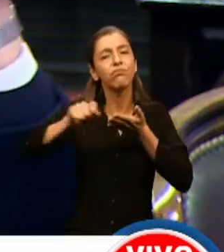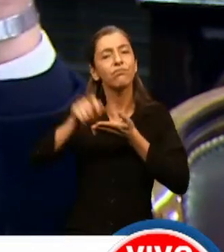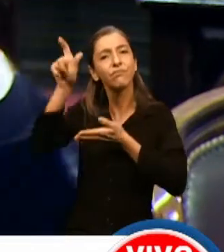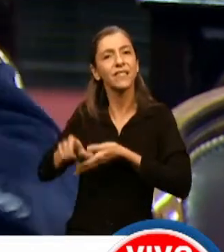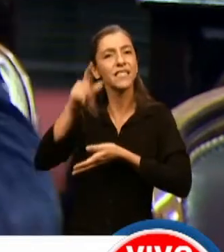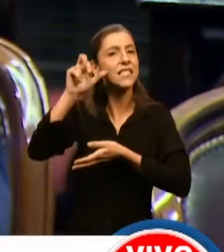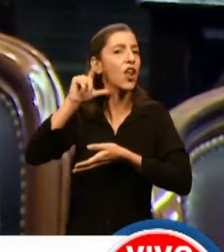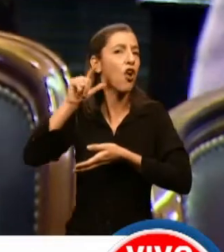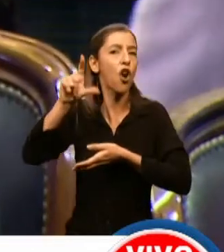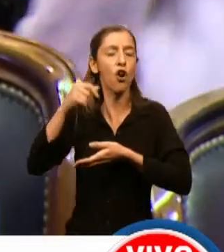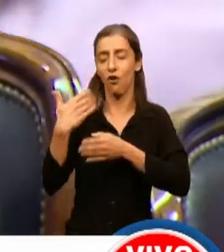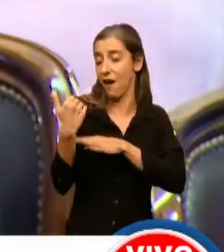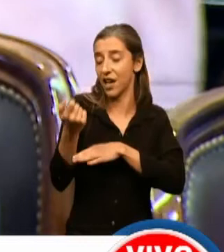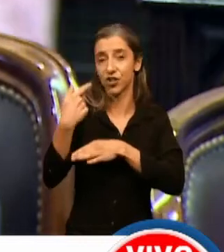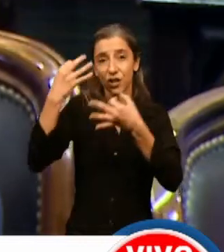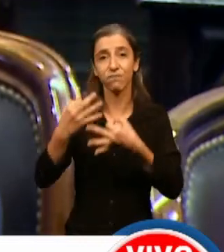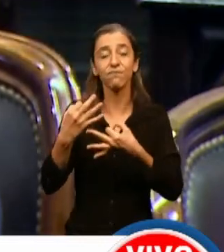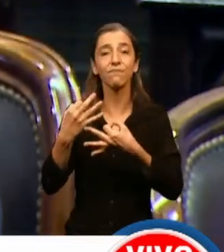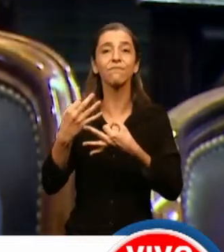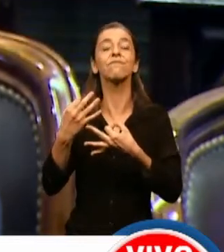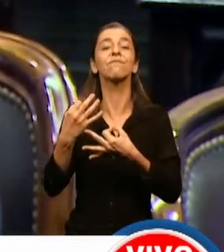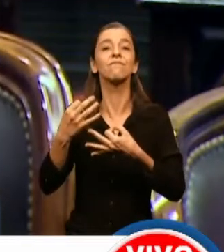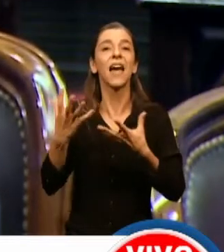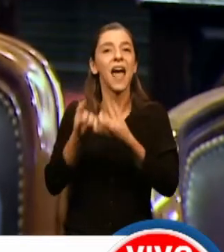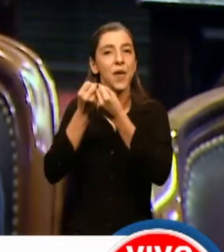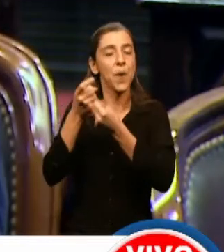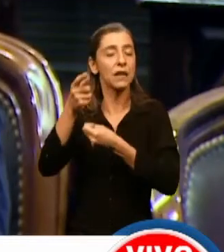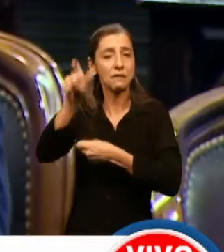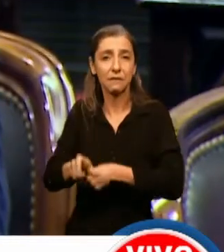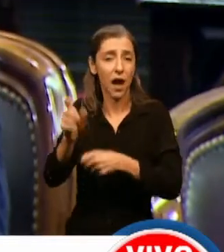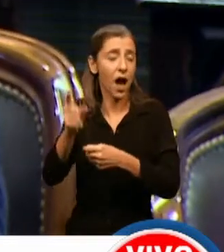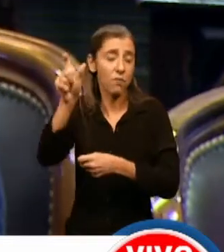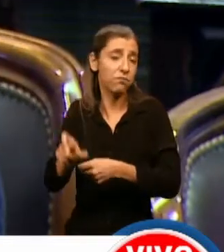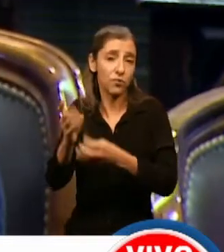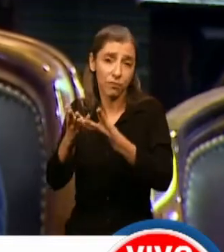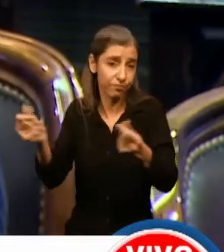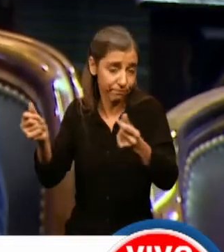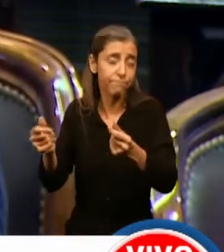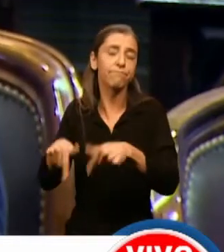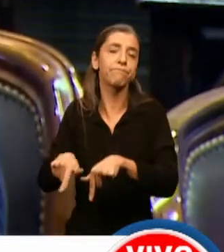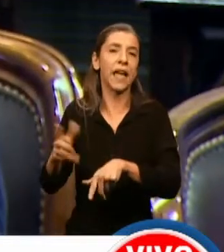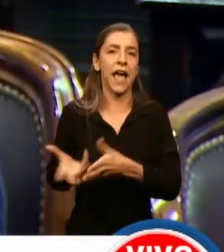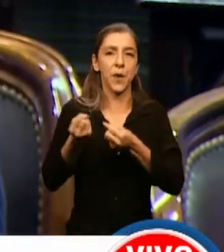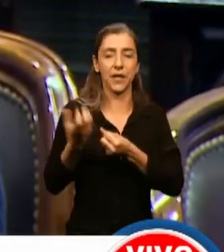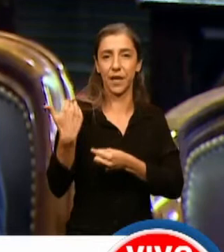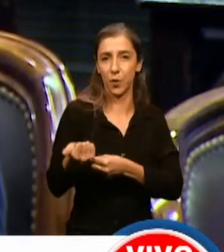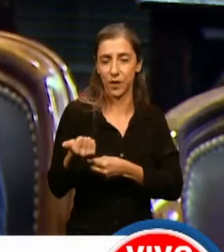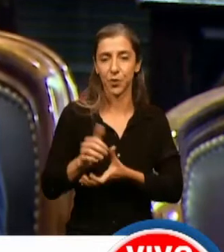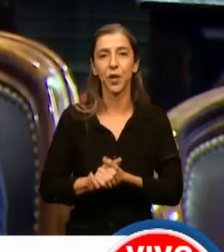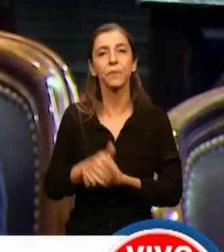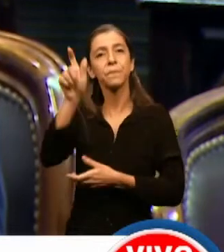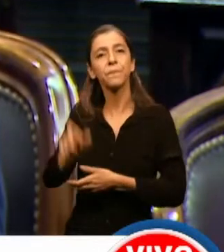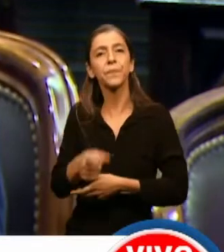que en el día de ayer se cumplieron años de su desaparición física, que nos decía: las